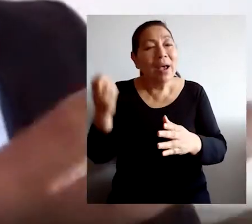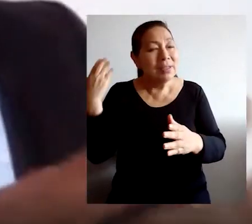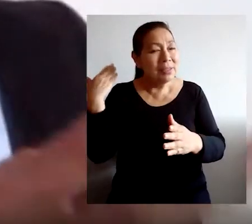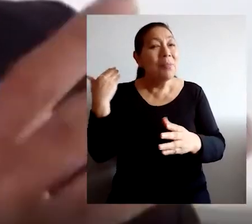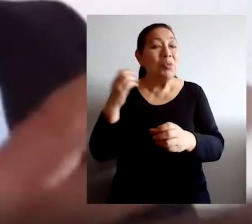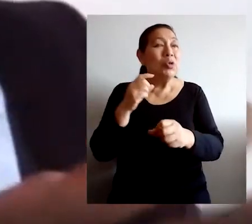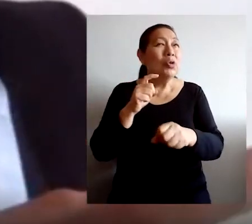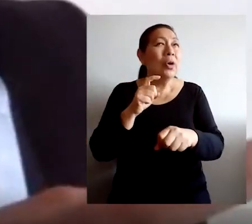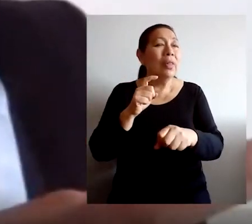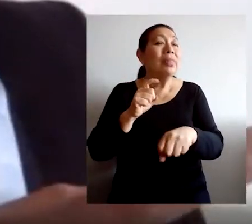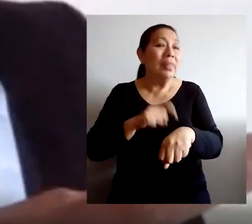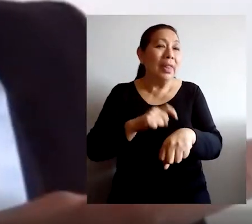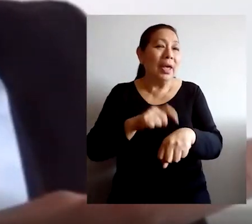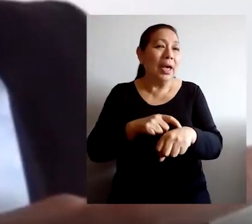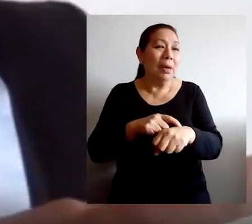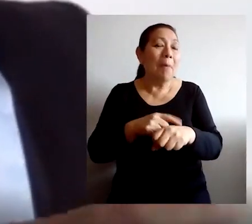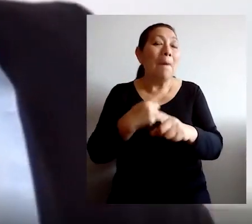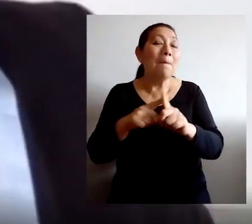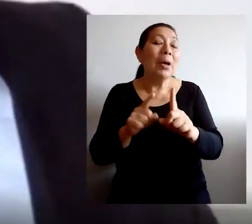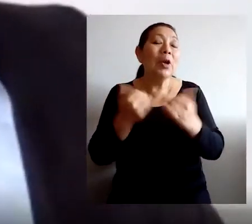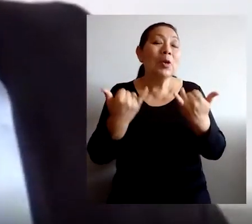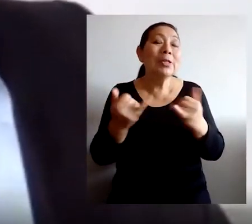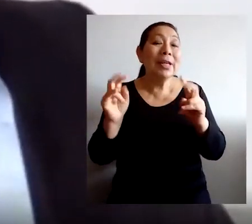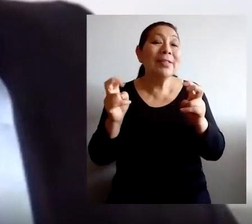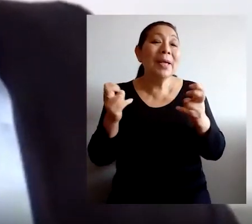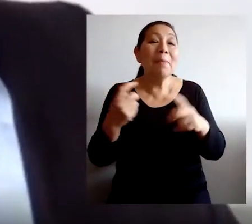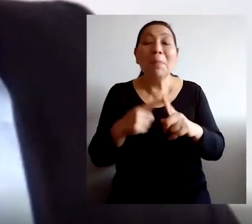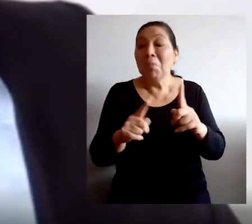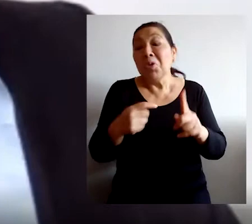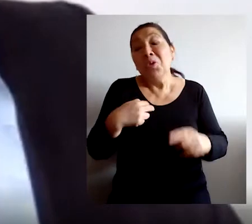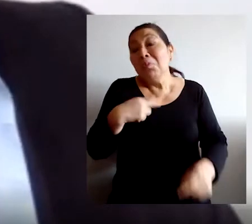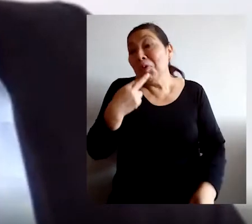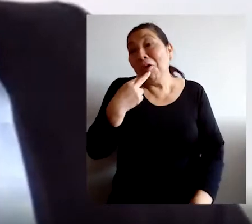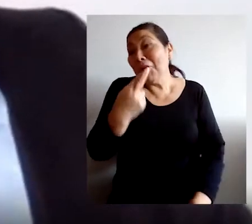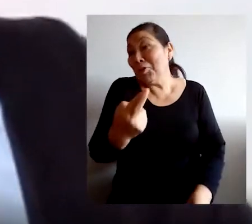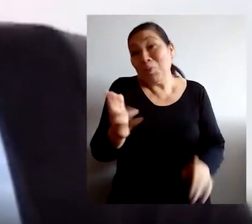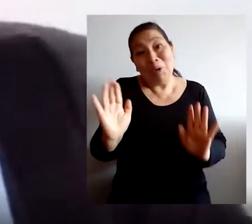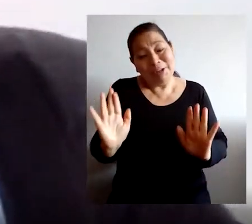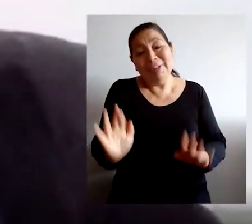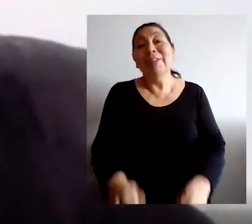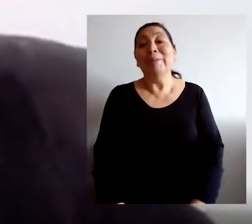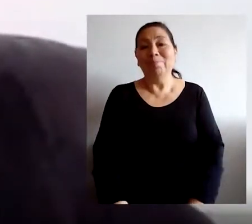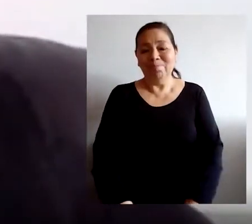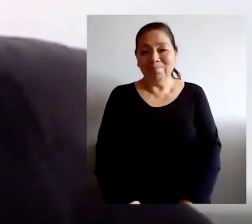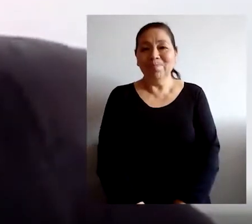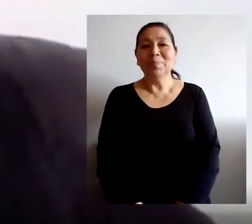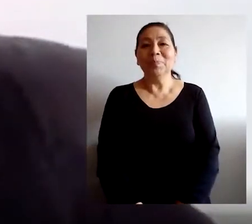mucho tiempo donde hubo una tutela con respecto a eso. Esa es mi respuesta, doctor.